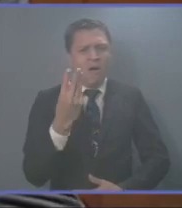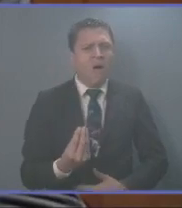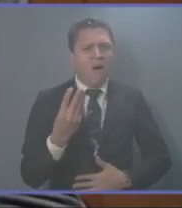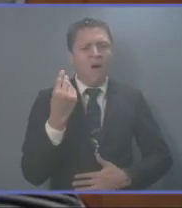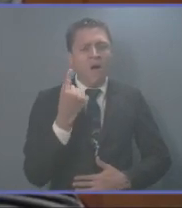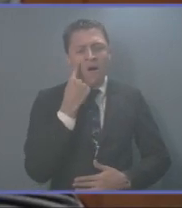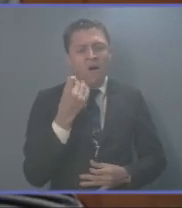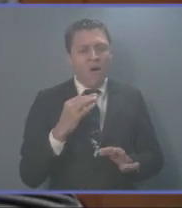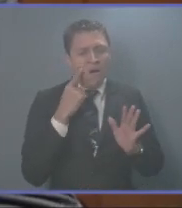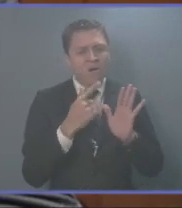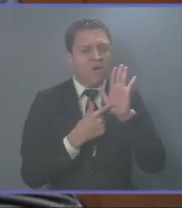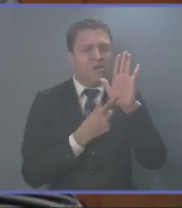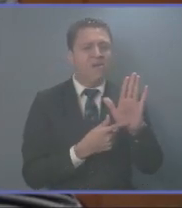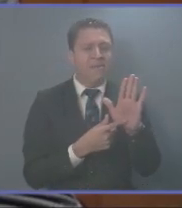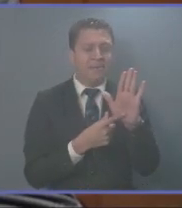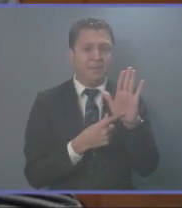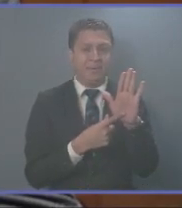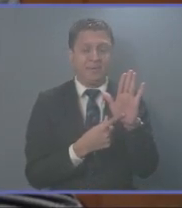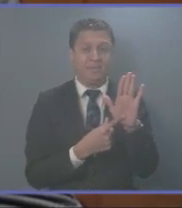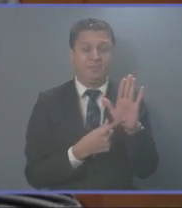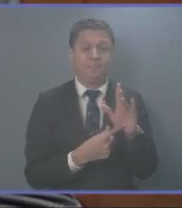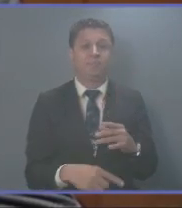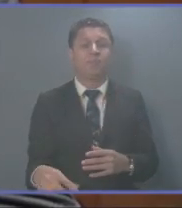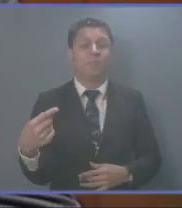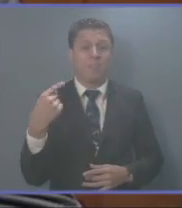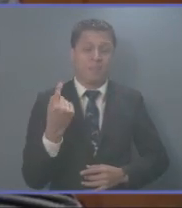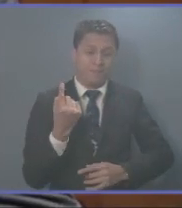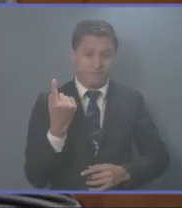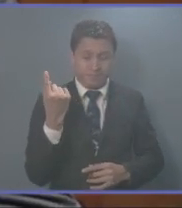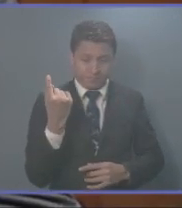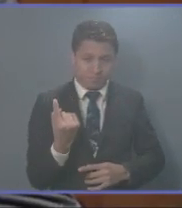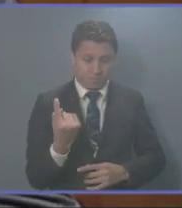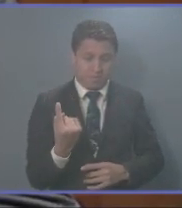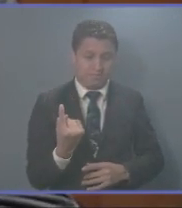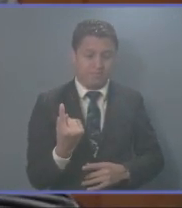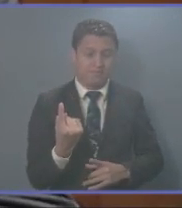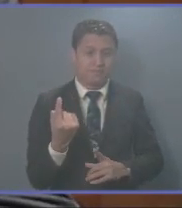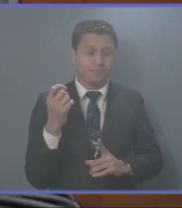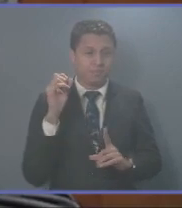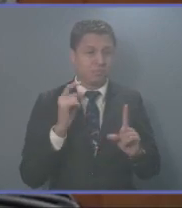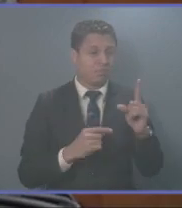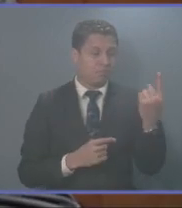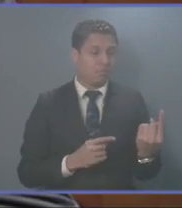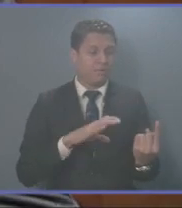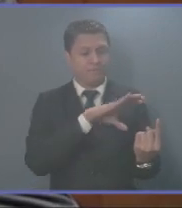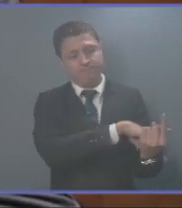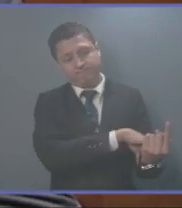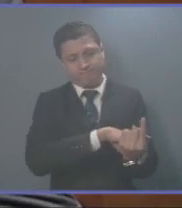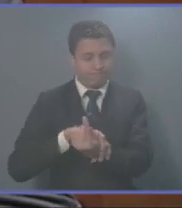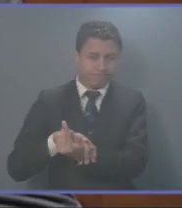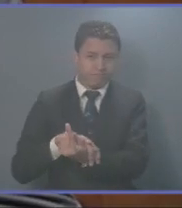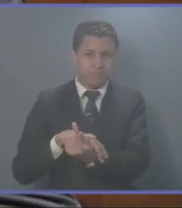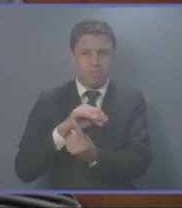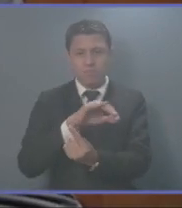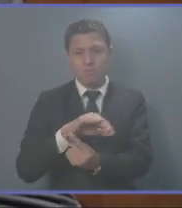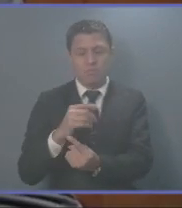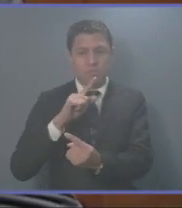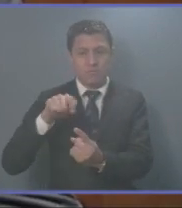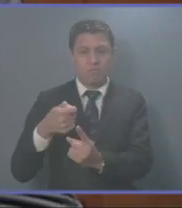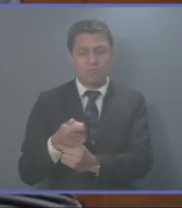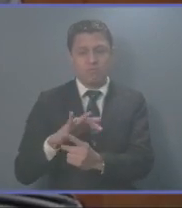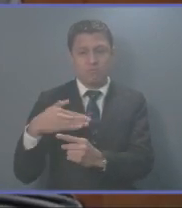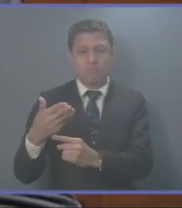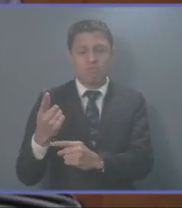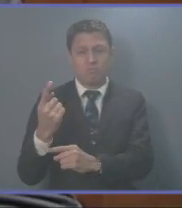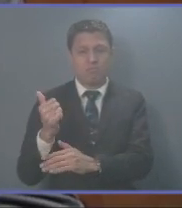las figuras de desaparición forzada de personas y desaparición forzada cometida por particular